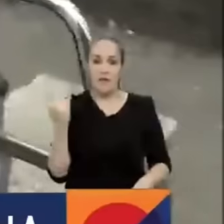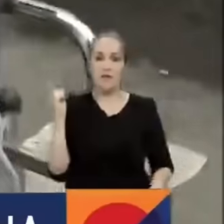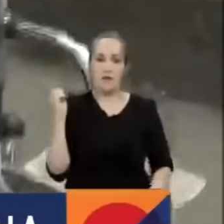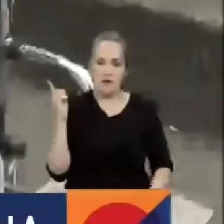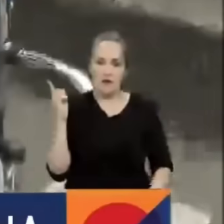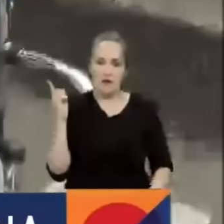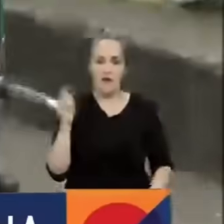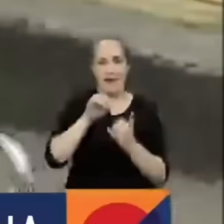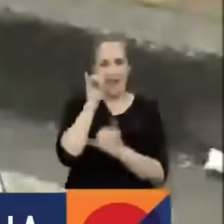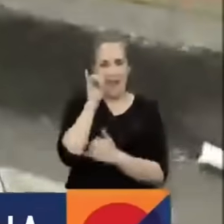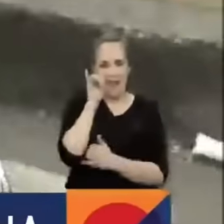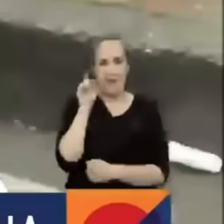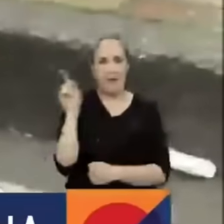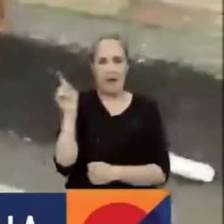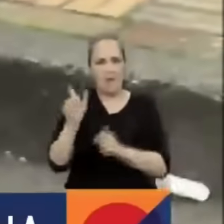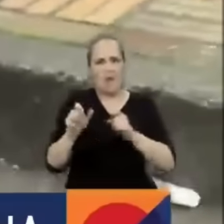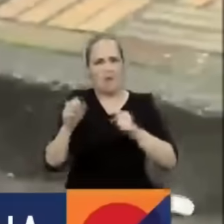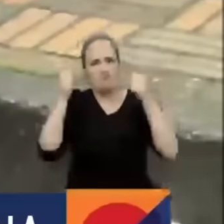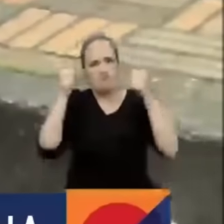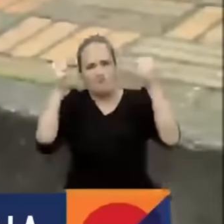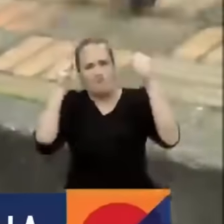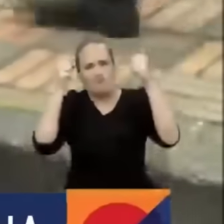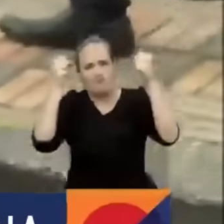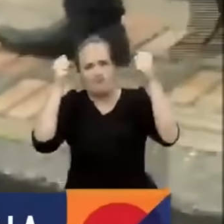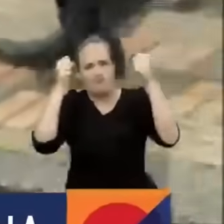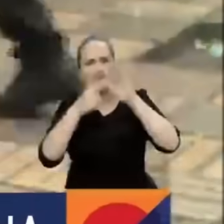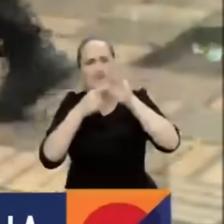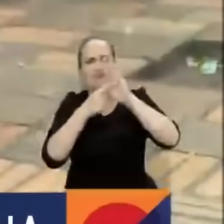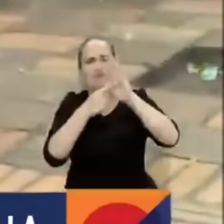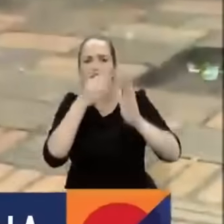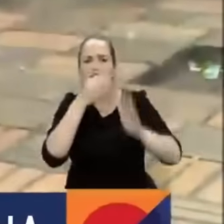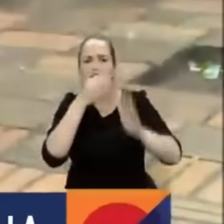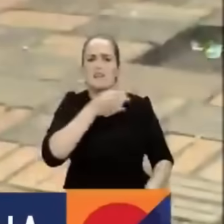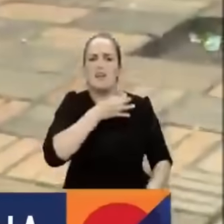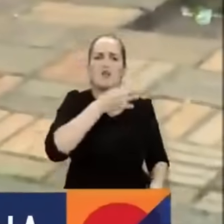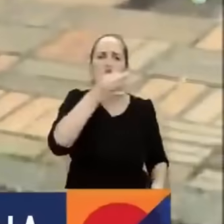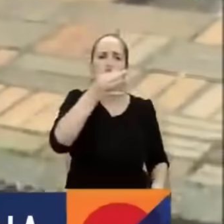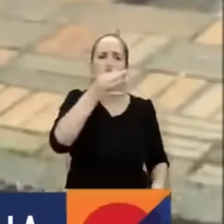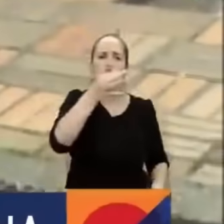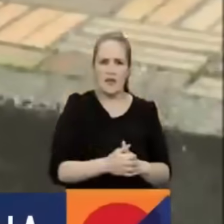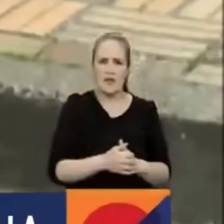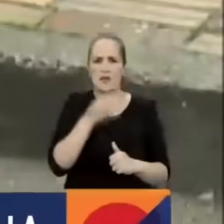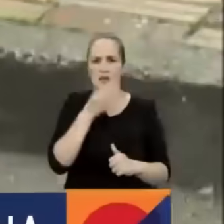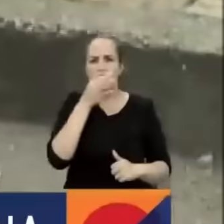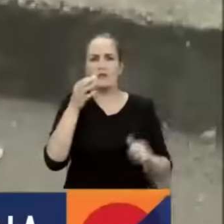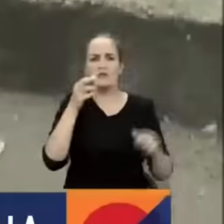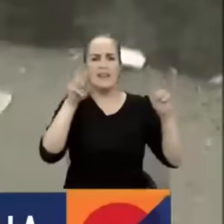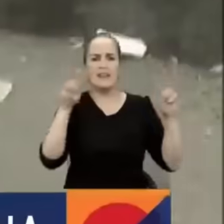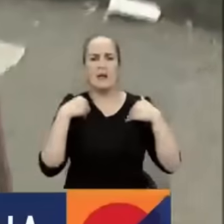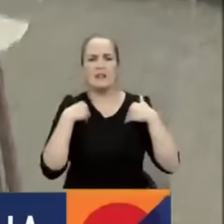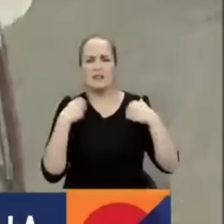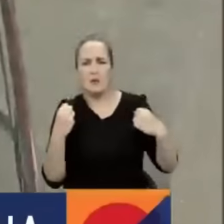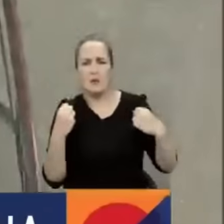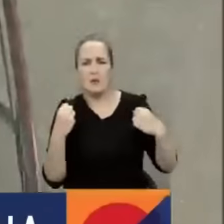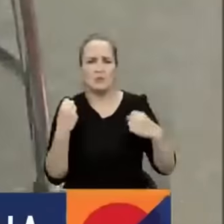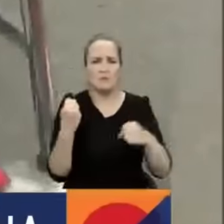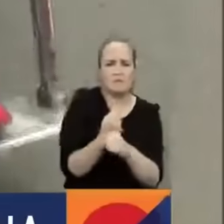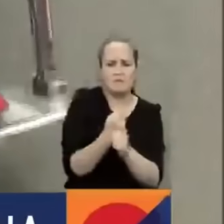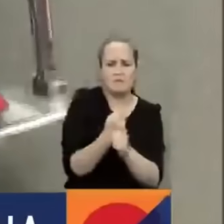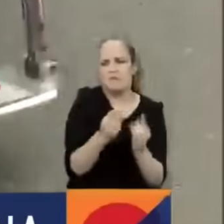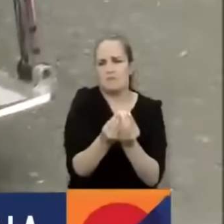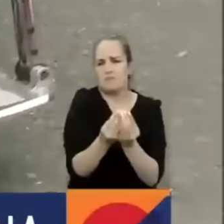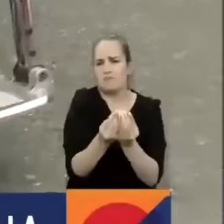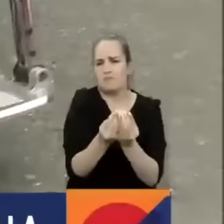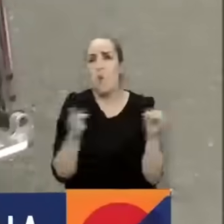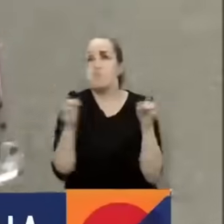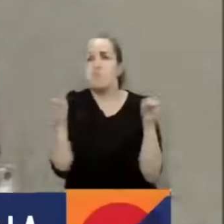la cámara que han venido a hacer denuncias en relación al tema de salud. Bueno, muchas personas